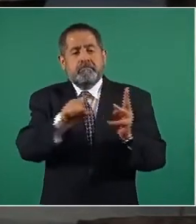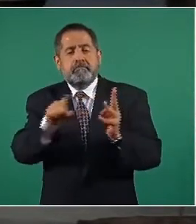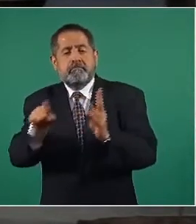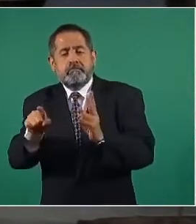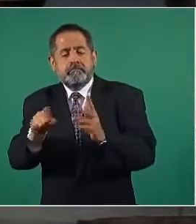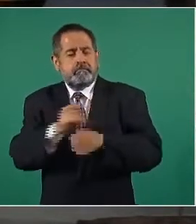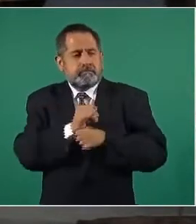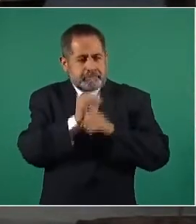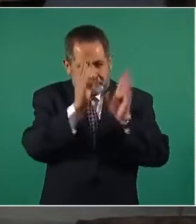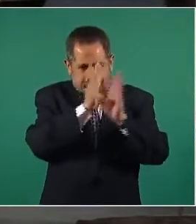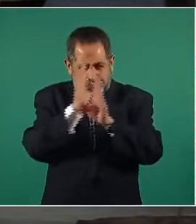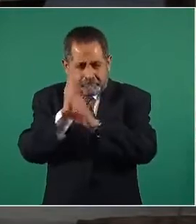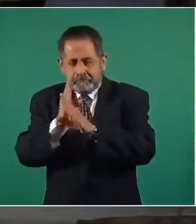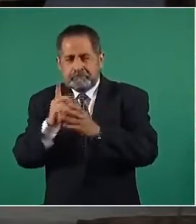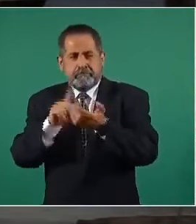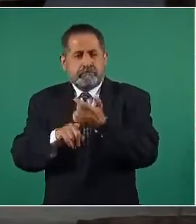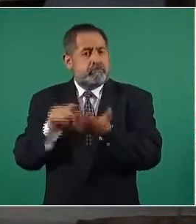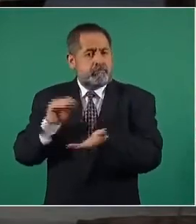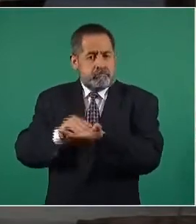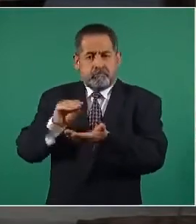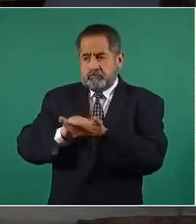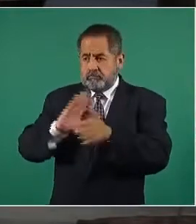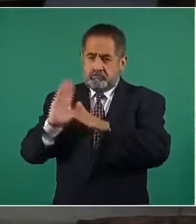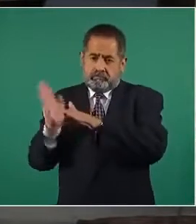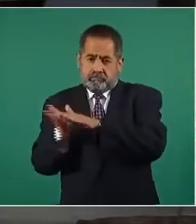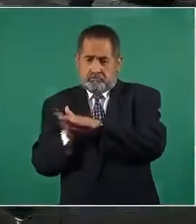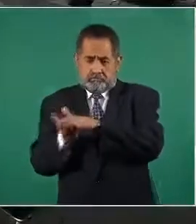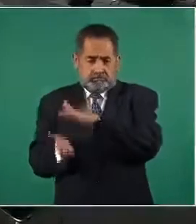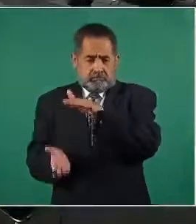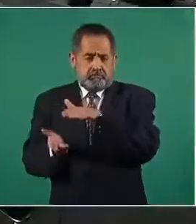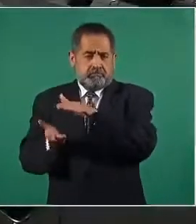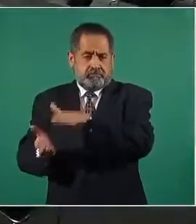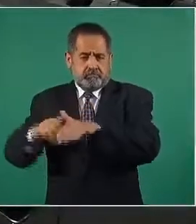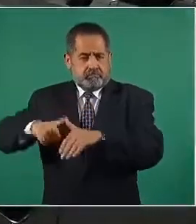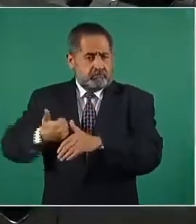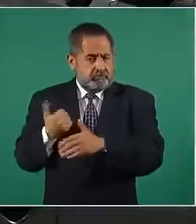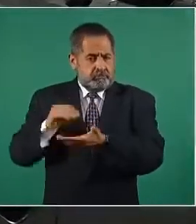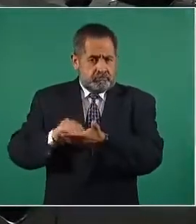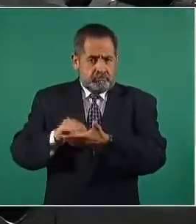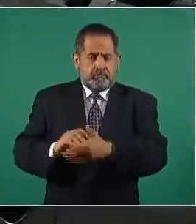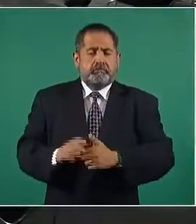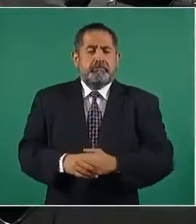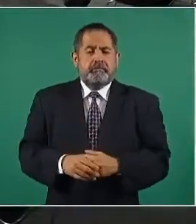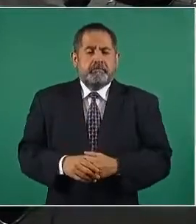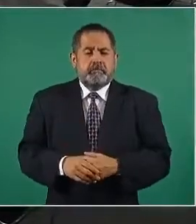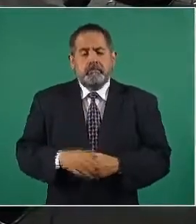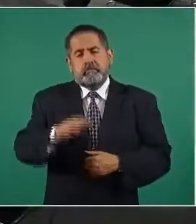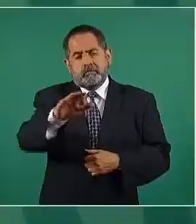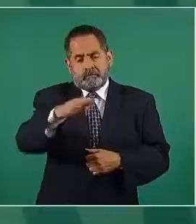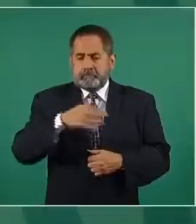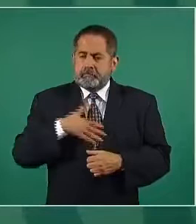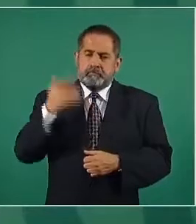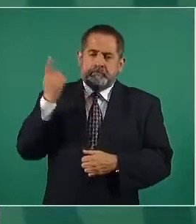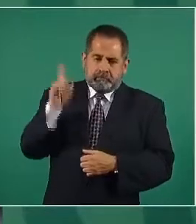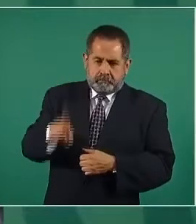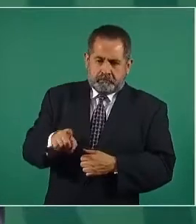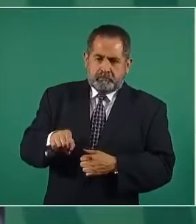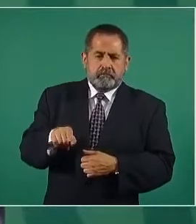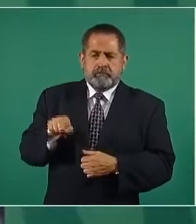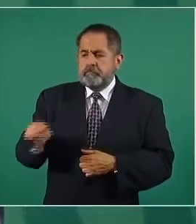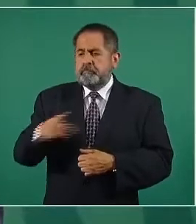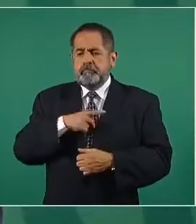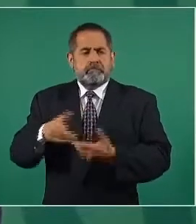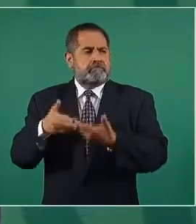ilegal hacia periodistas, hacia defensores de derechos humanos. Ya se dio instrucciones de que se